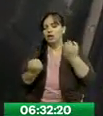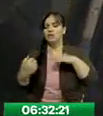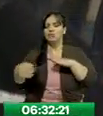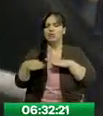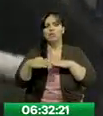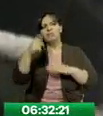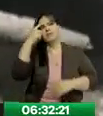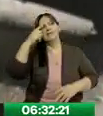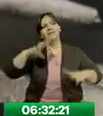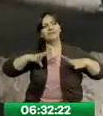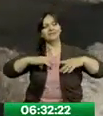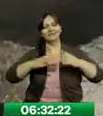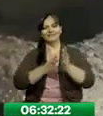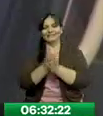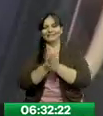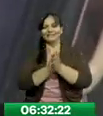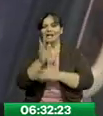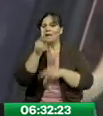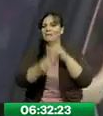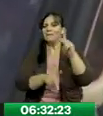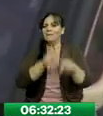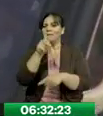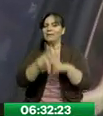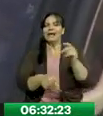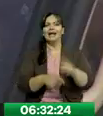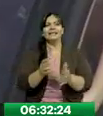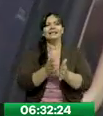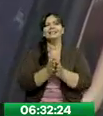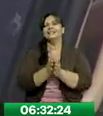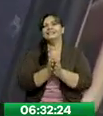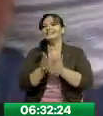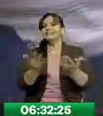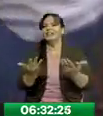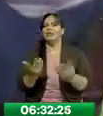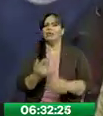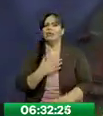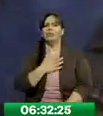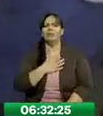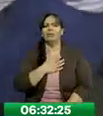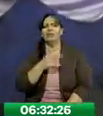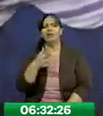para divertirse. Informó Adriana Méndez.